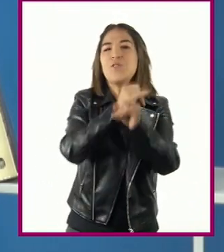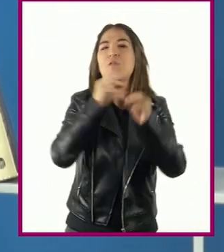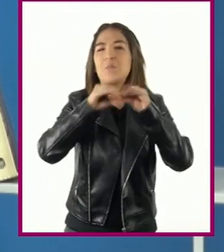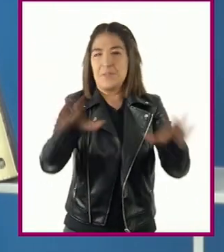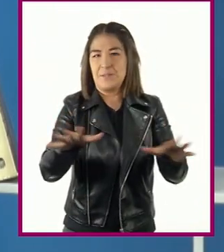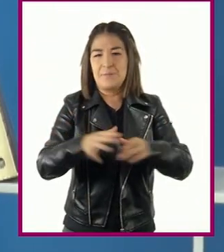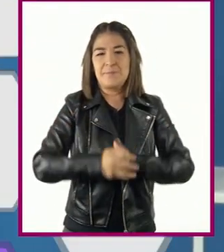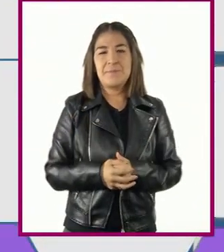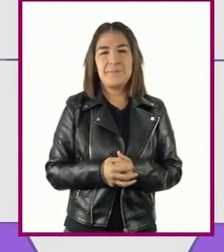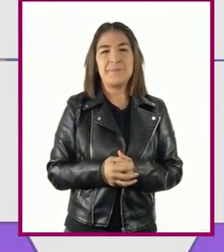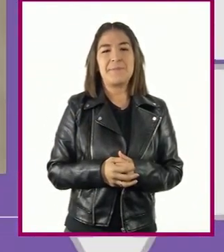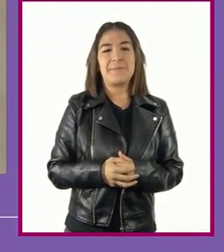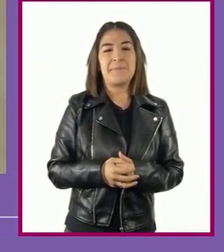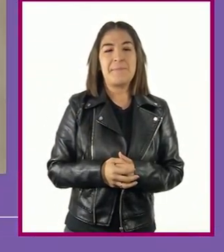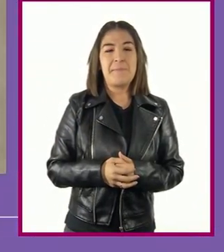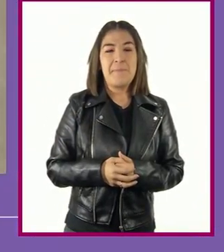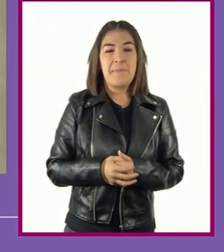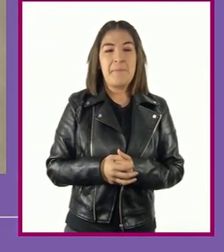información.